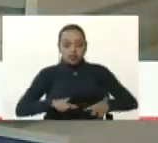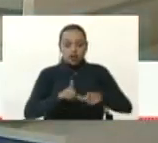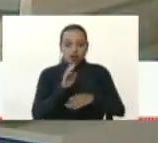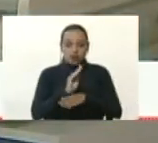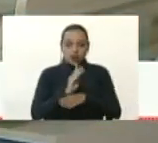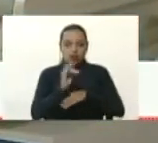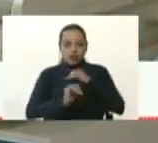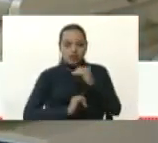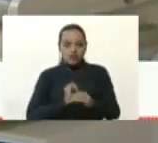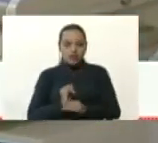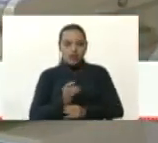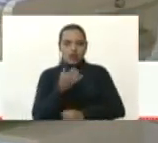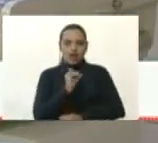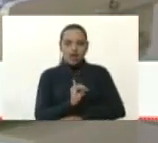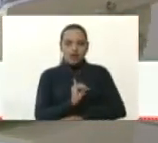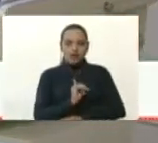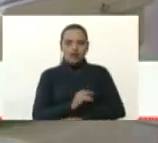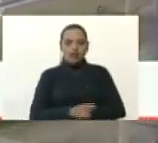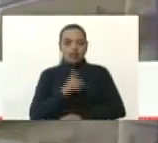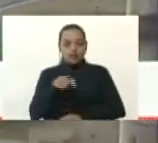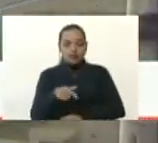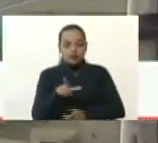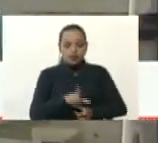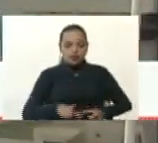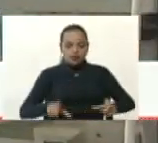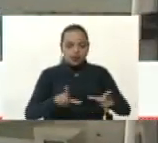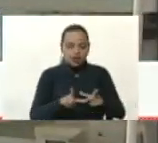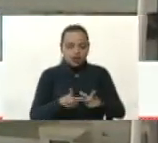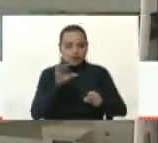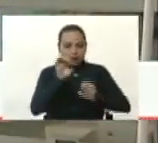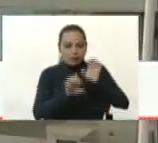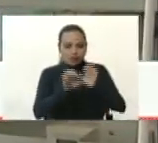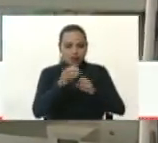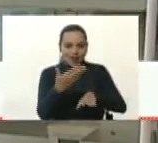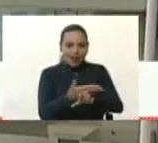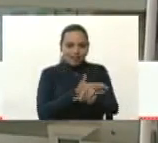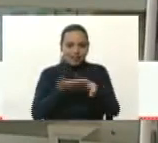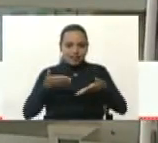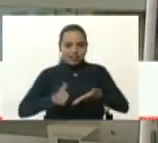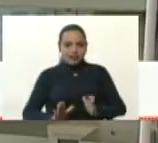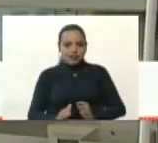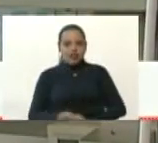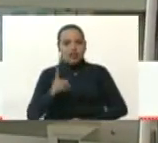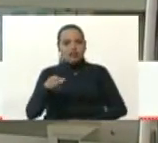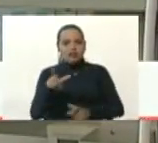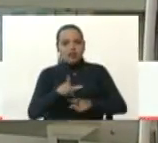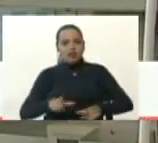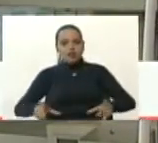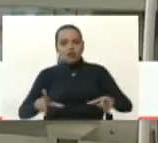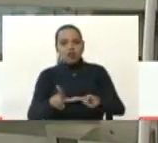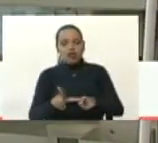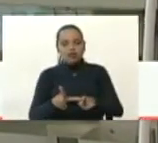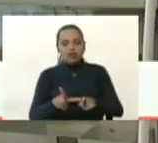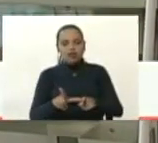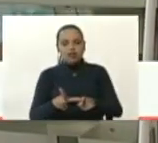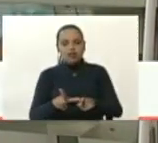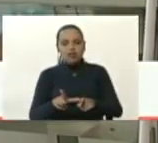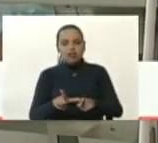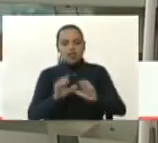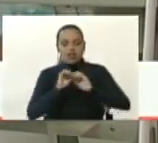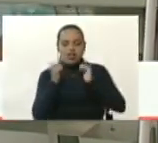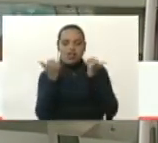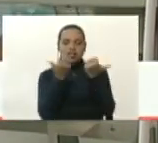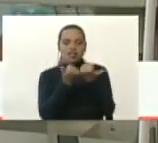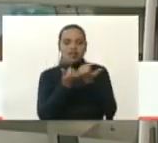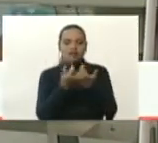momento, consultorios para la consulta neonatal, las áreas de docencia, es importante, tenemos salones para las clases que